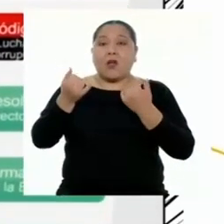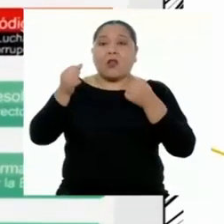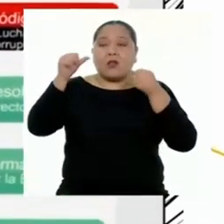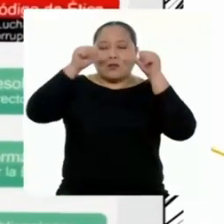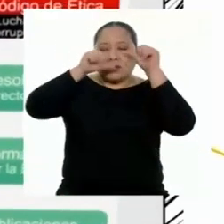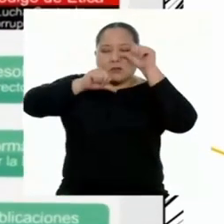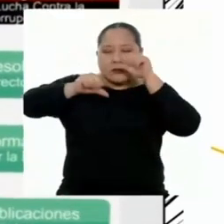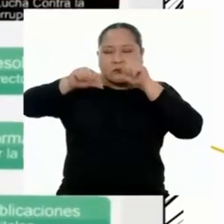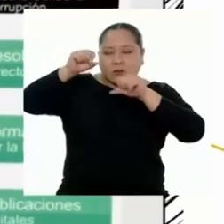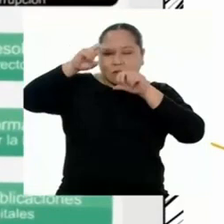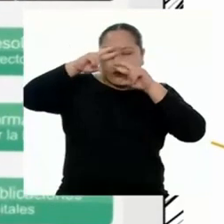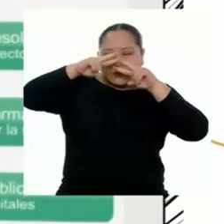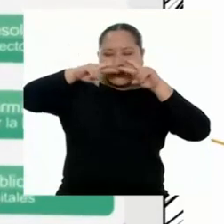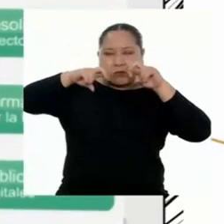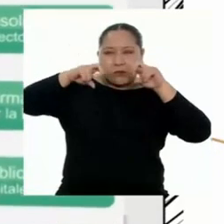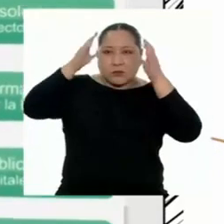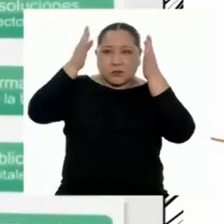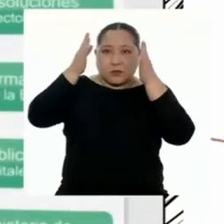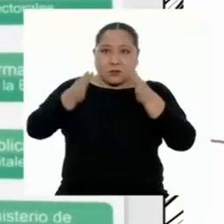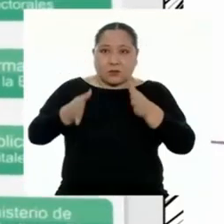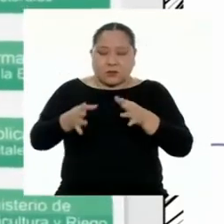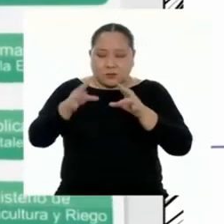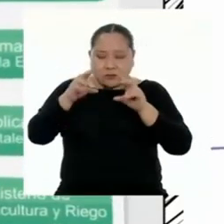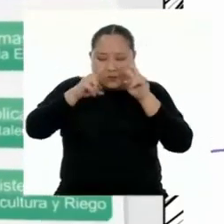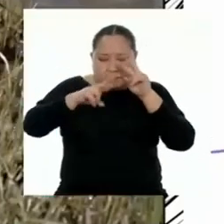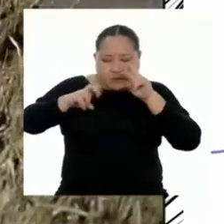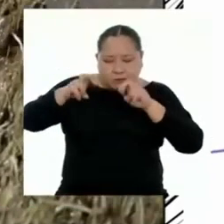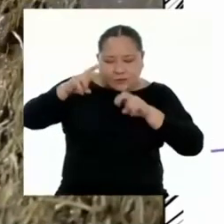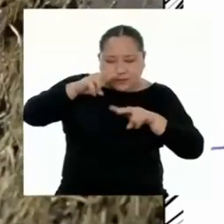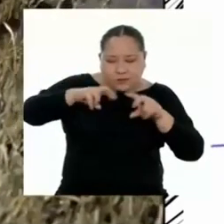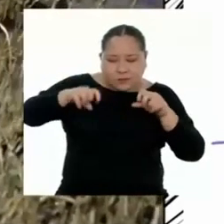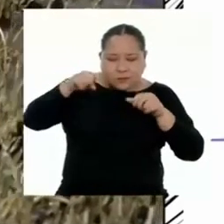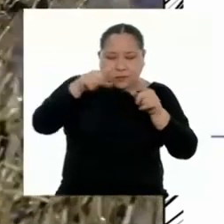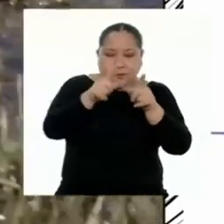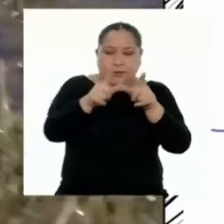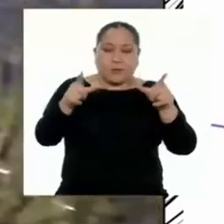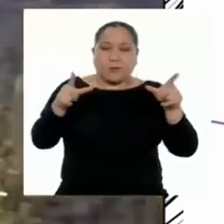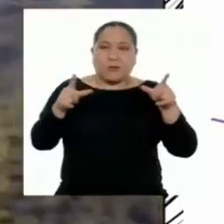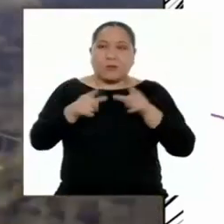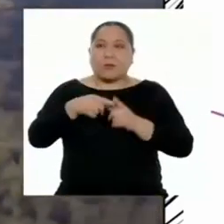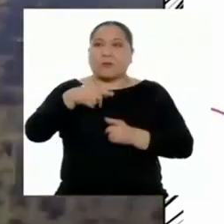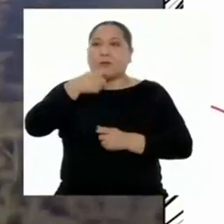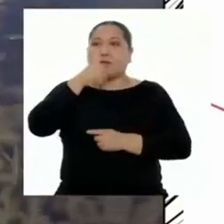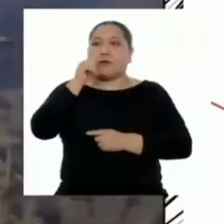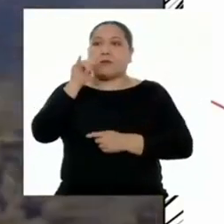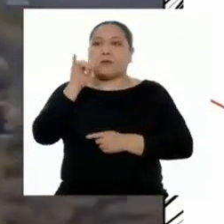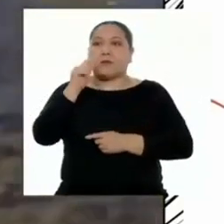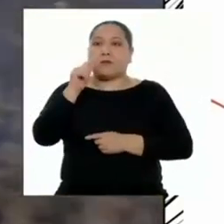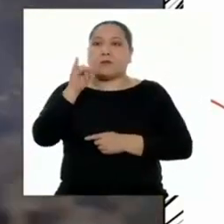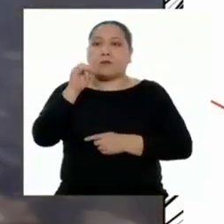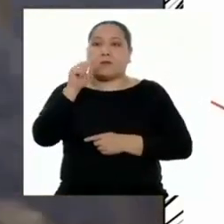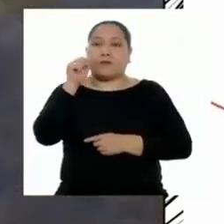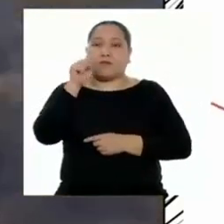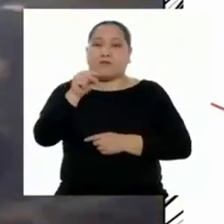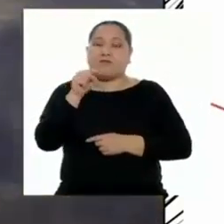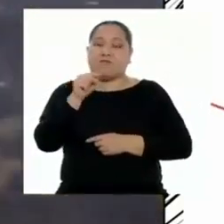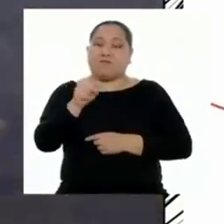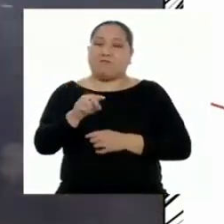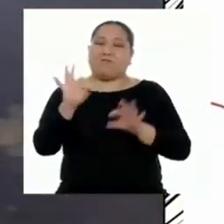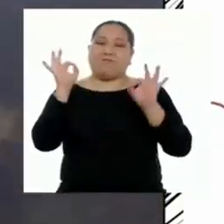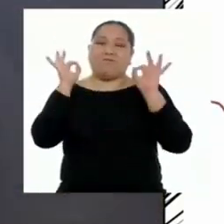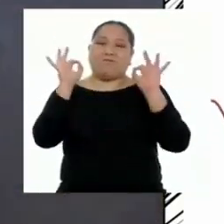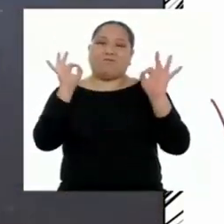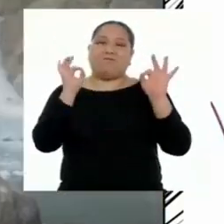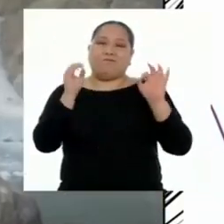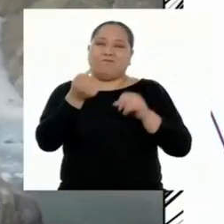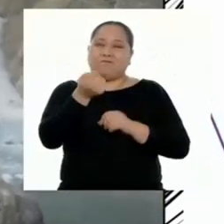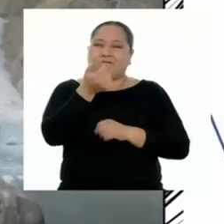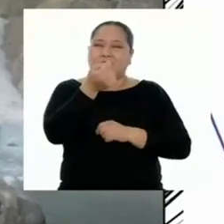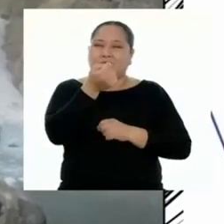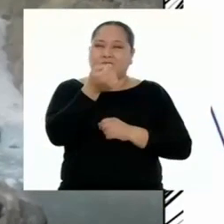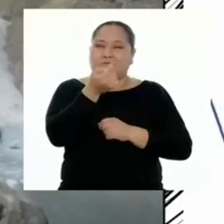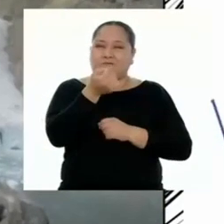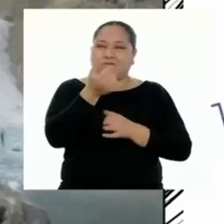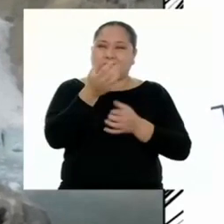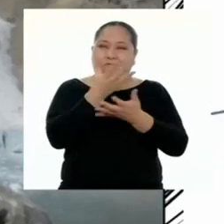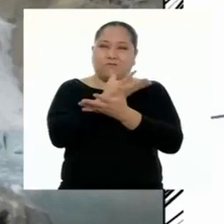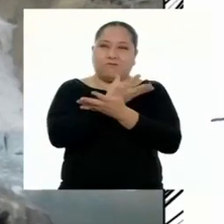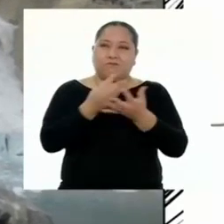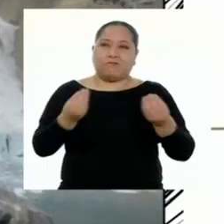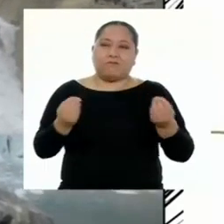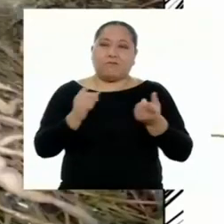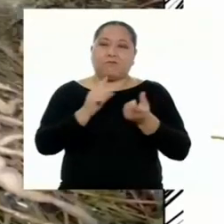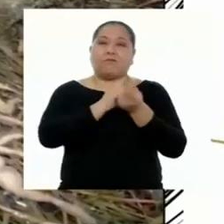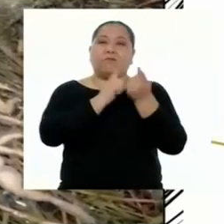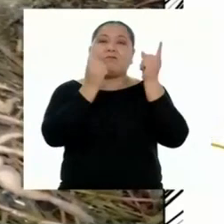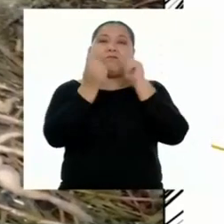del Proyecto Especial Binacional Lago Titicaca, este anfibio se encuentra en peligro crítico de extinción por el